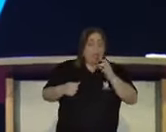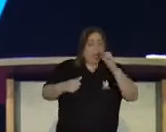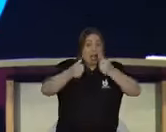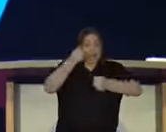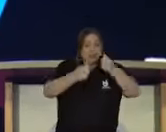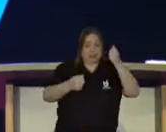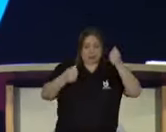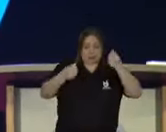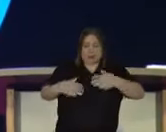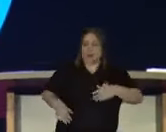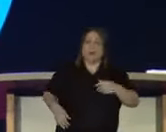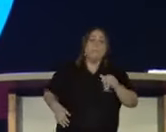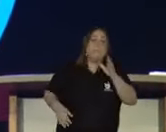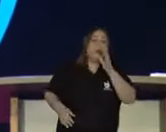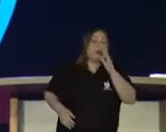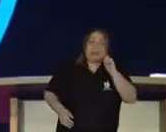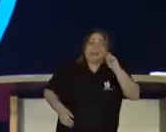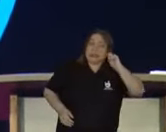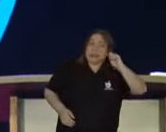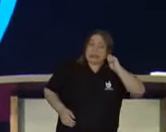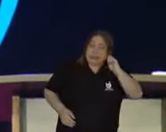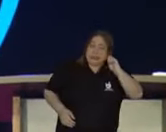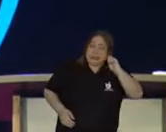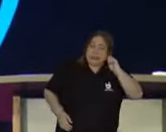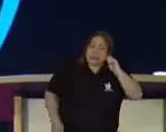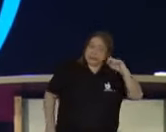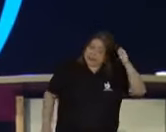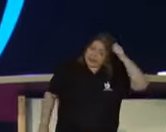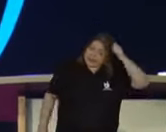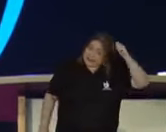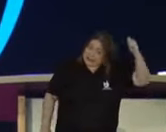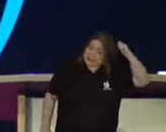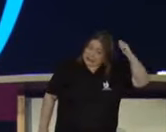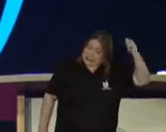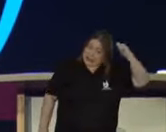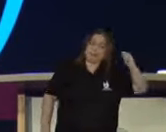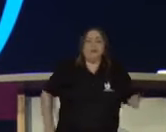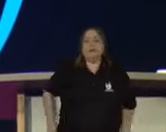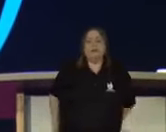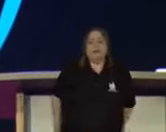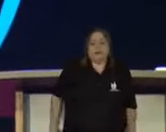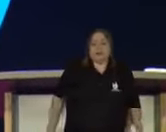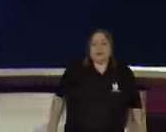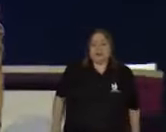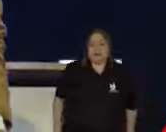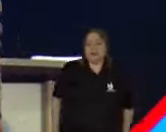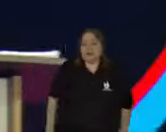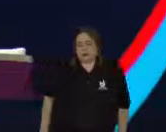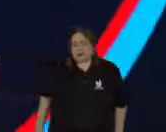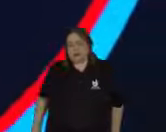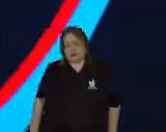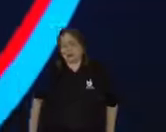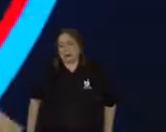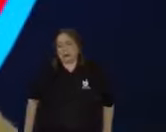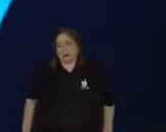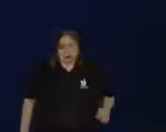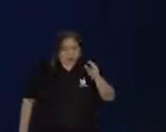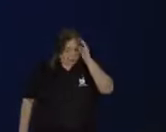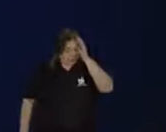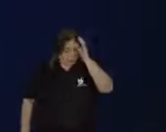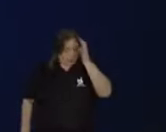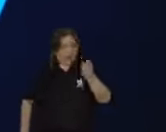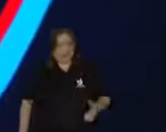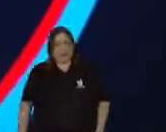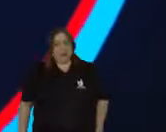Así que había un tirón de oreja. Otro por acá. Mi papá, que le decía a mi mamá, pero este chico,